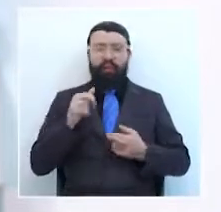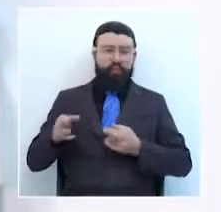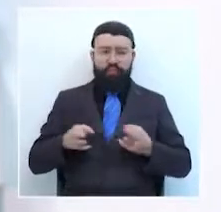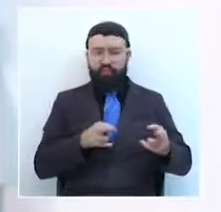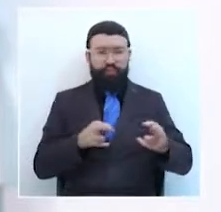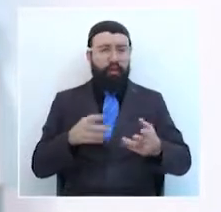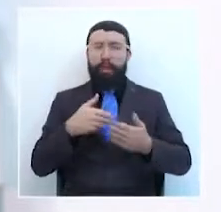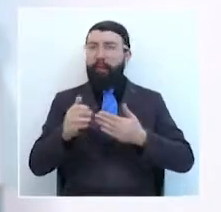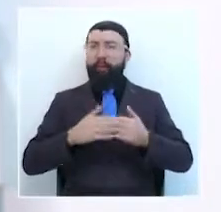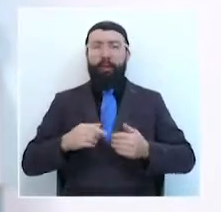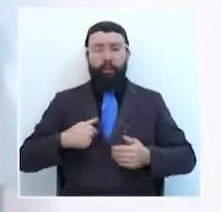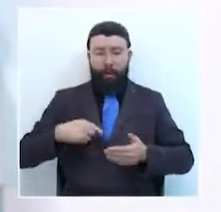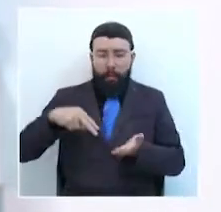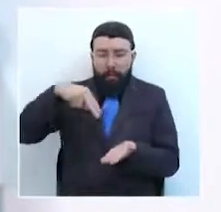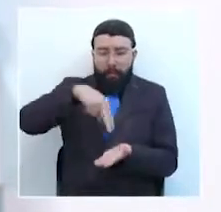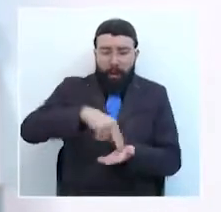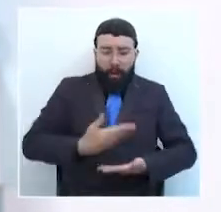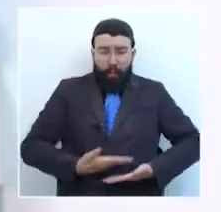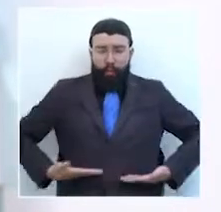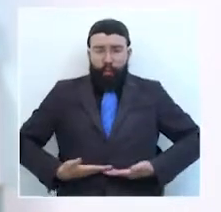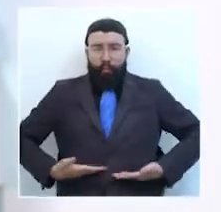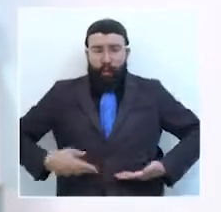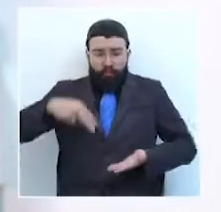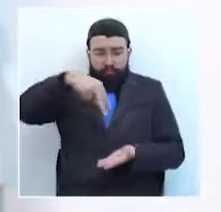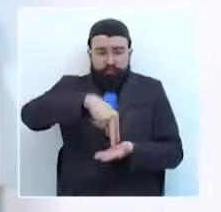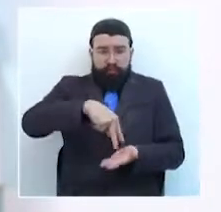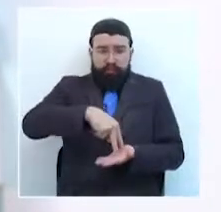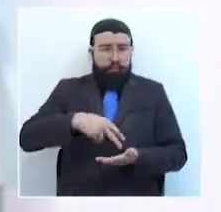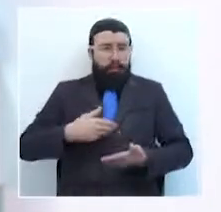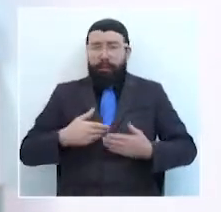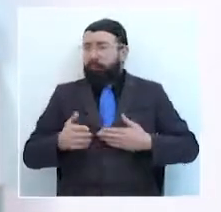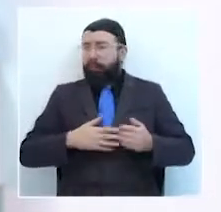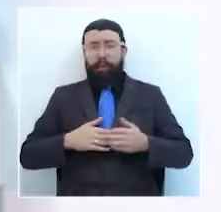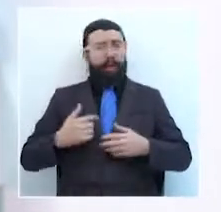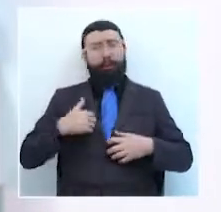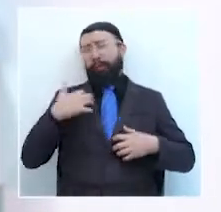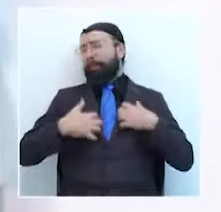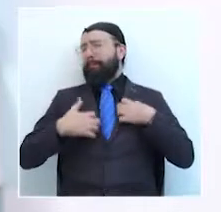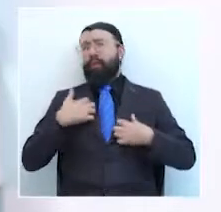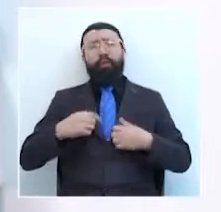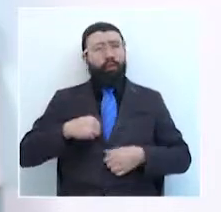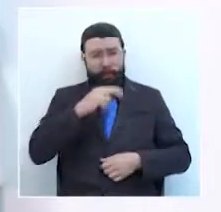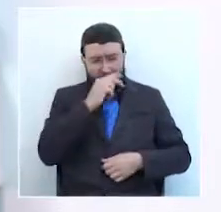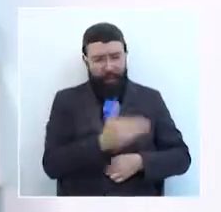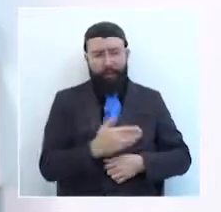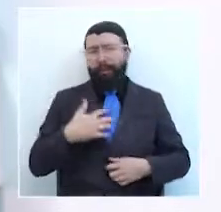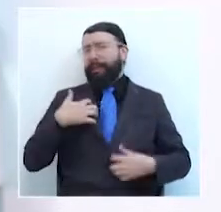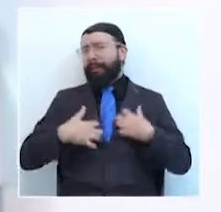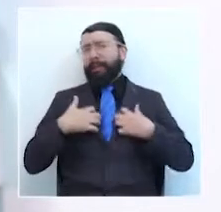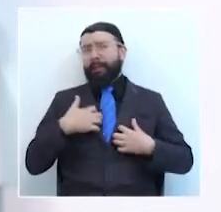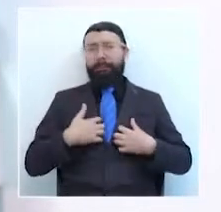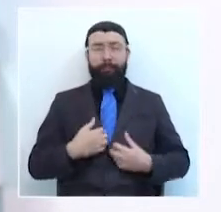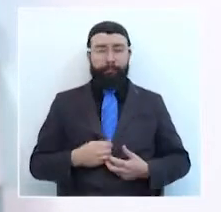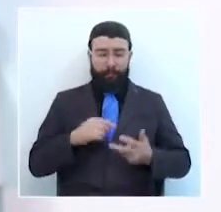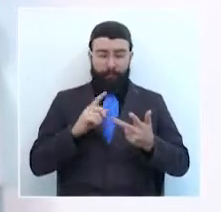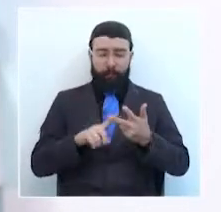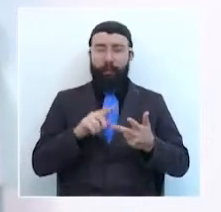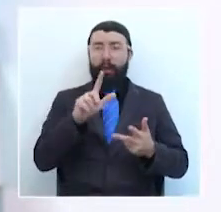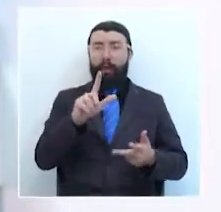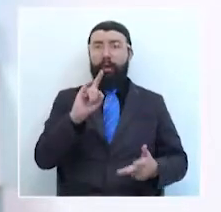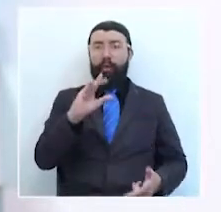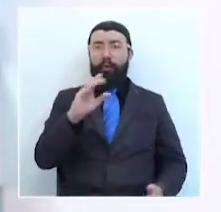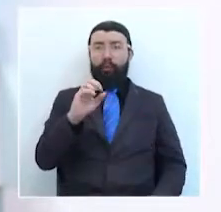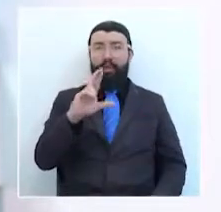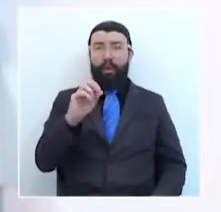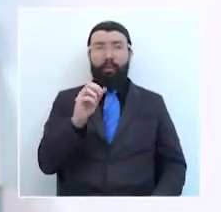me llegue a la barriga estoy leyendo textualmente el porqué no sé pero es desde niño lucero noreña buenas noches